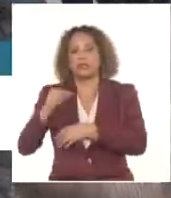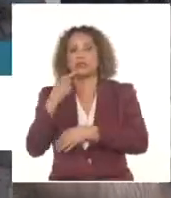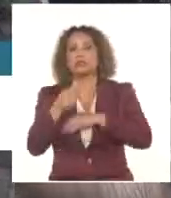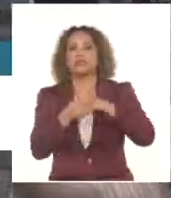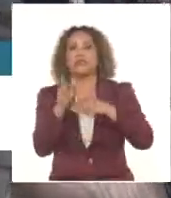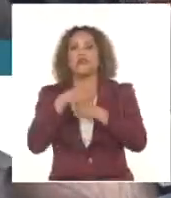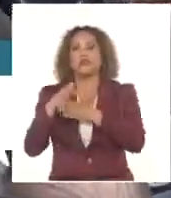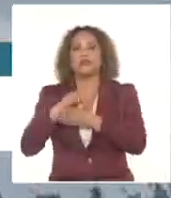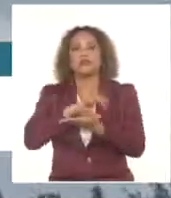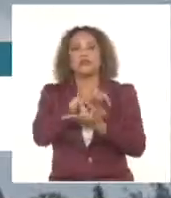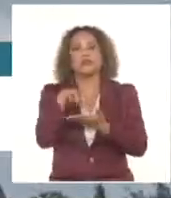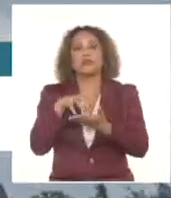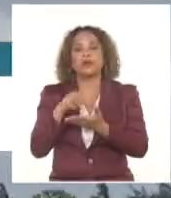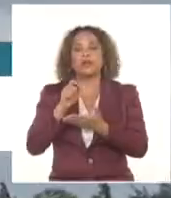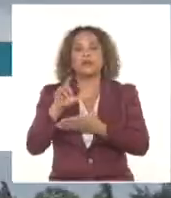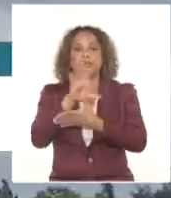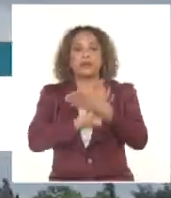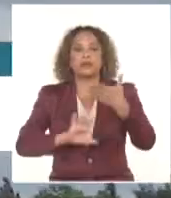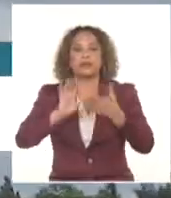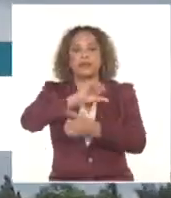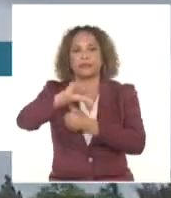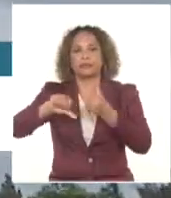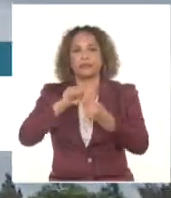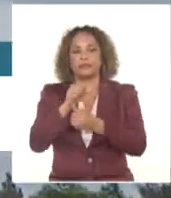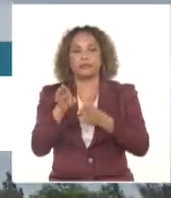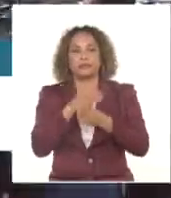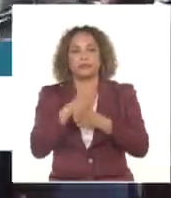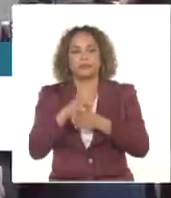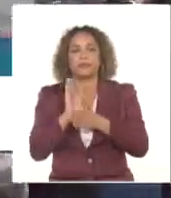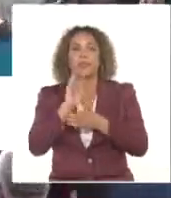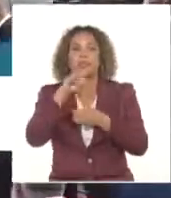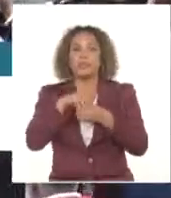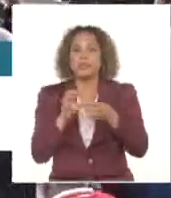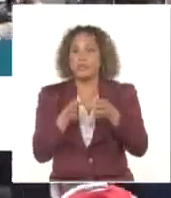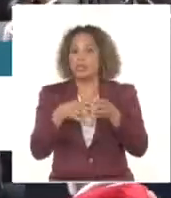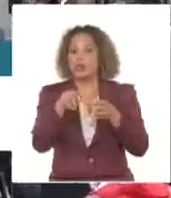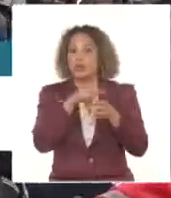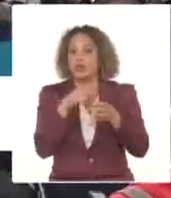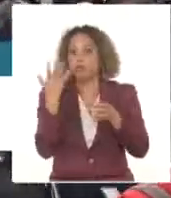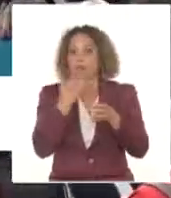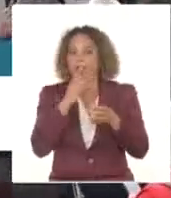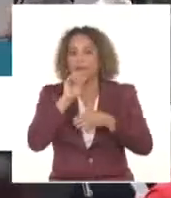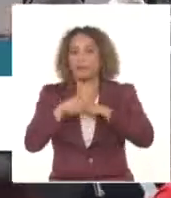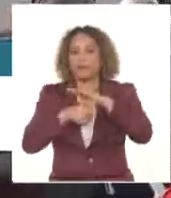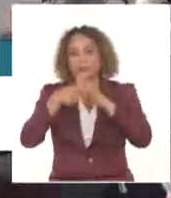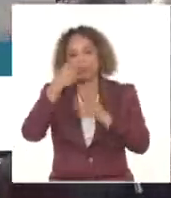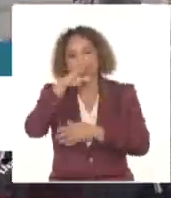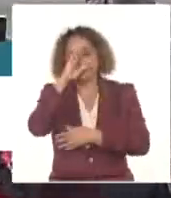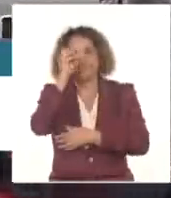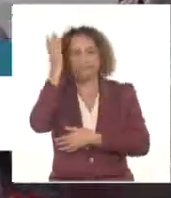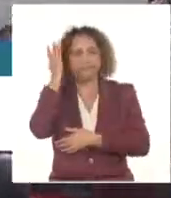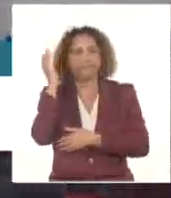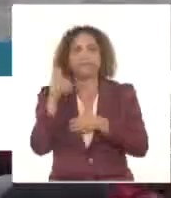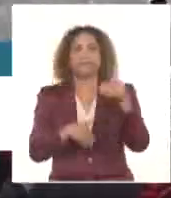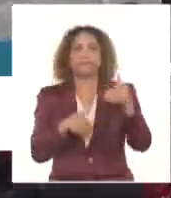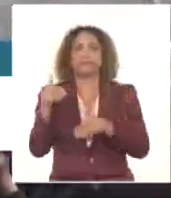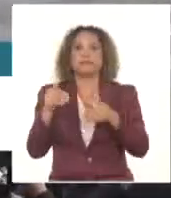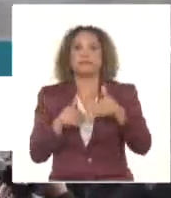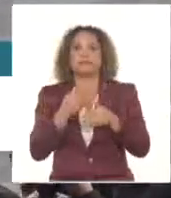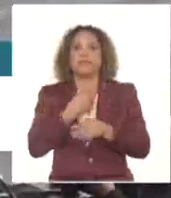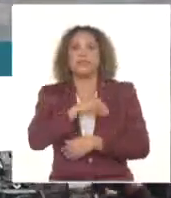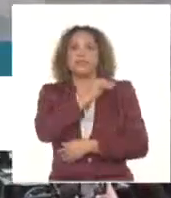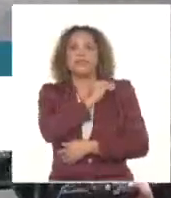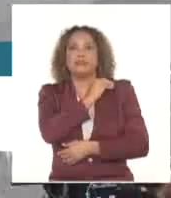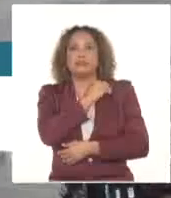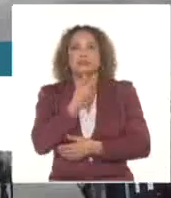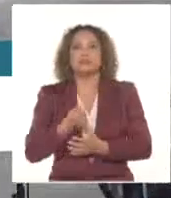Naciones de América Latina y el Caribe entre ellos el mandatario cubano Miguel Diaz canel Bermúdez para asistir a la toma de posesión de la